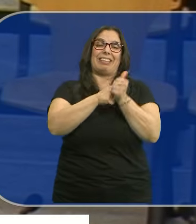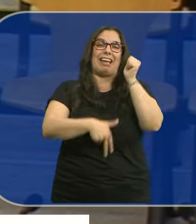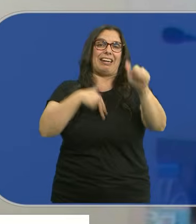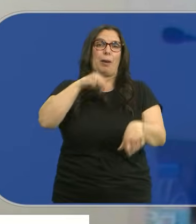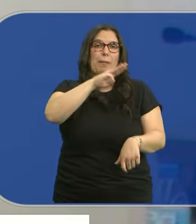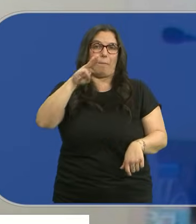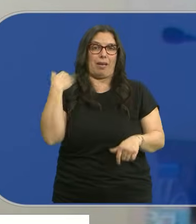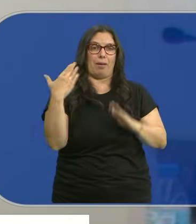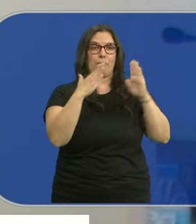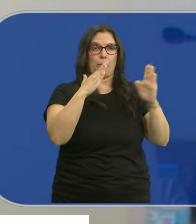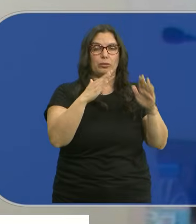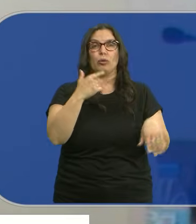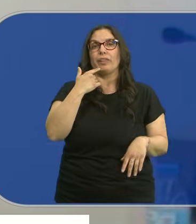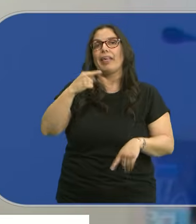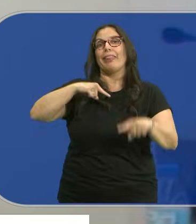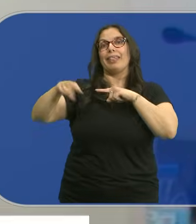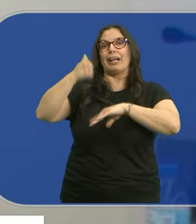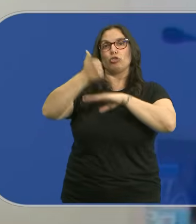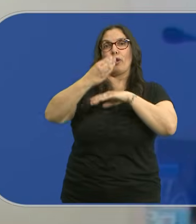su participación en estos hechos.